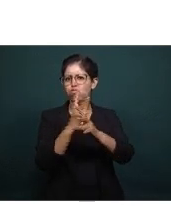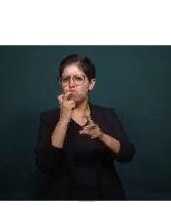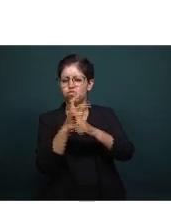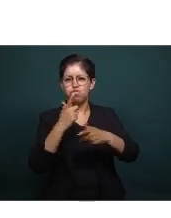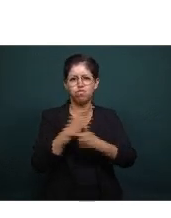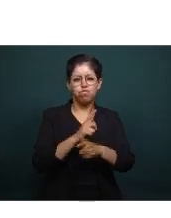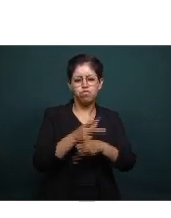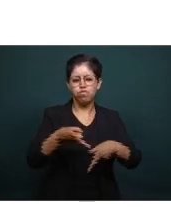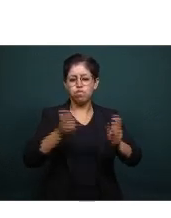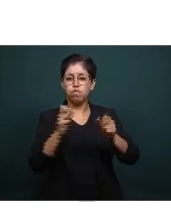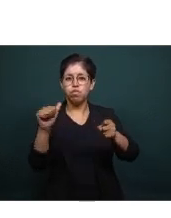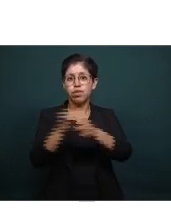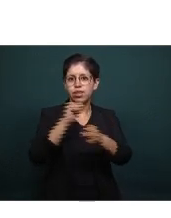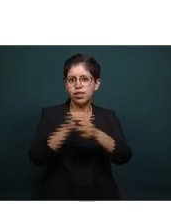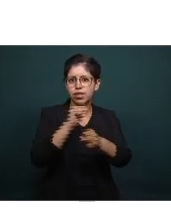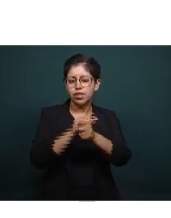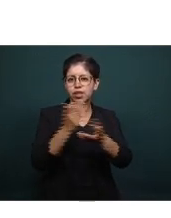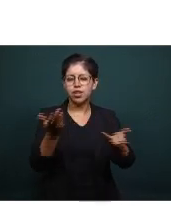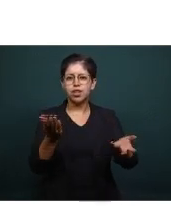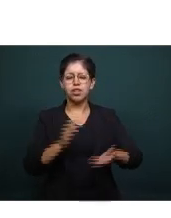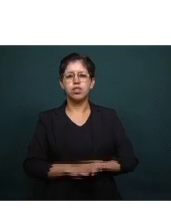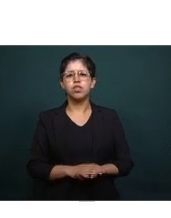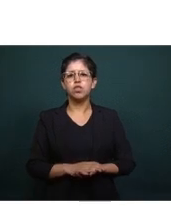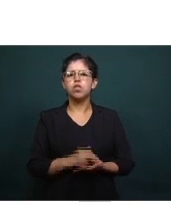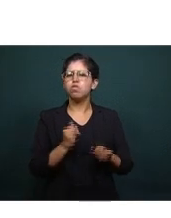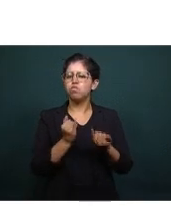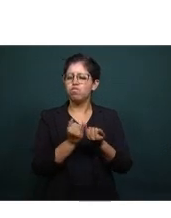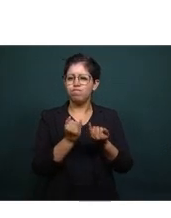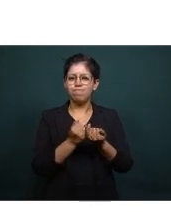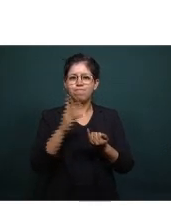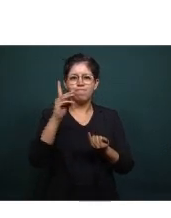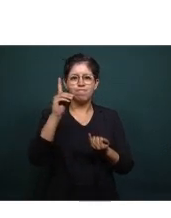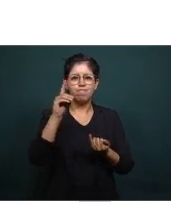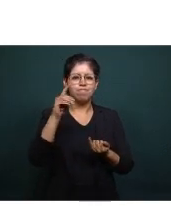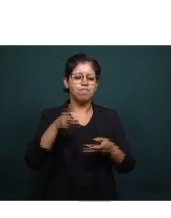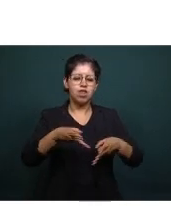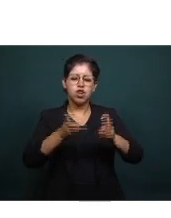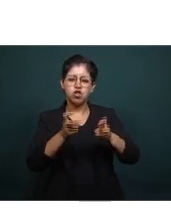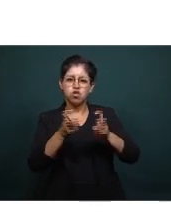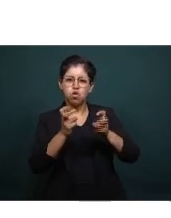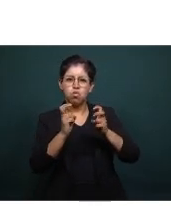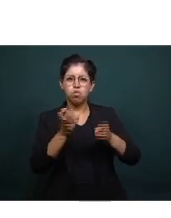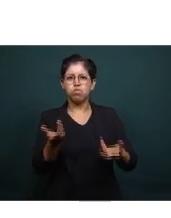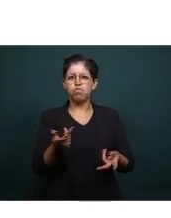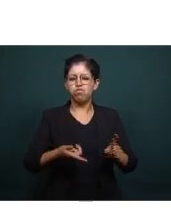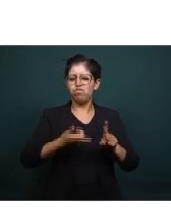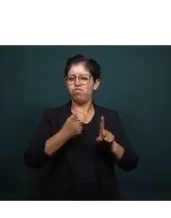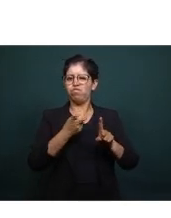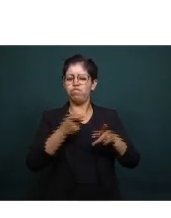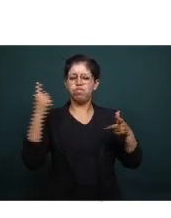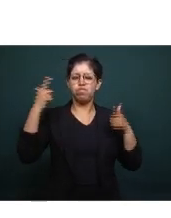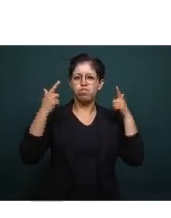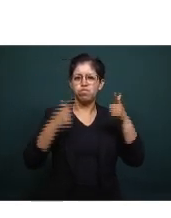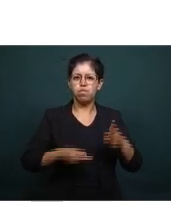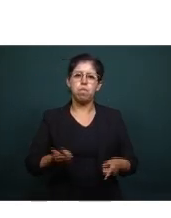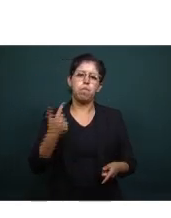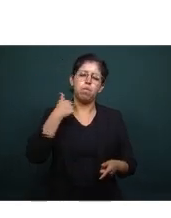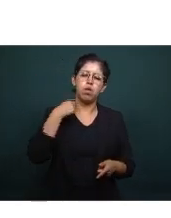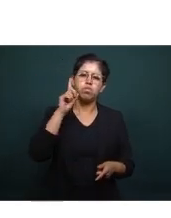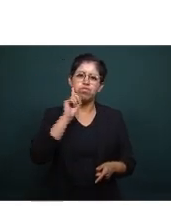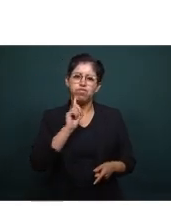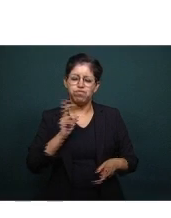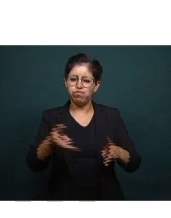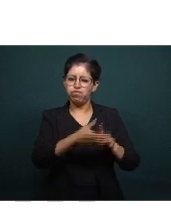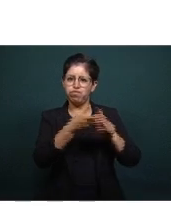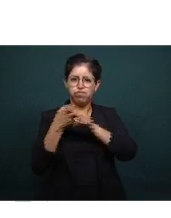a vehículo, así como los delitos de mayor impacto, como lo es la extorsión, feminicidio,